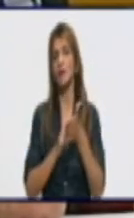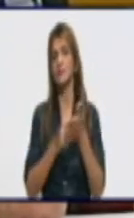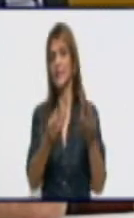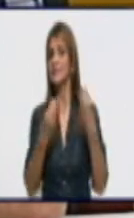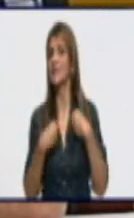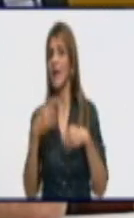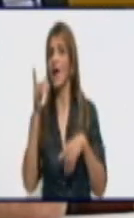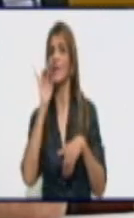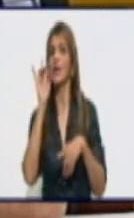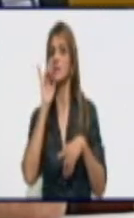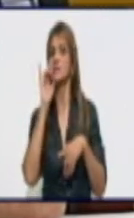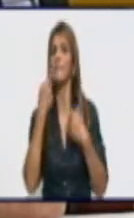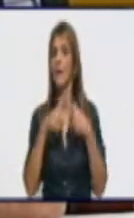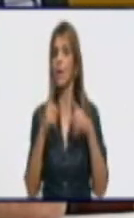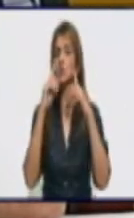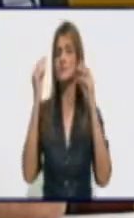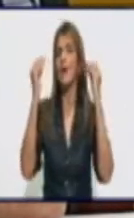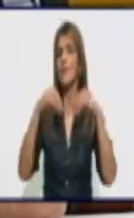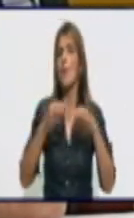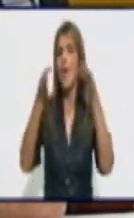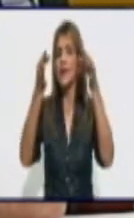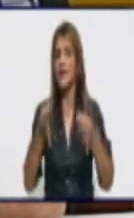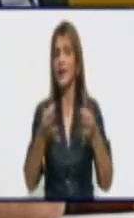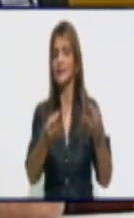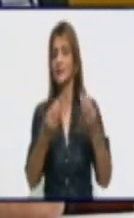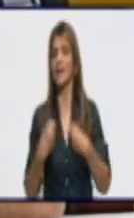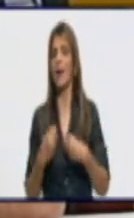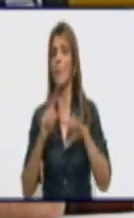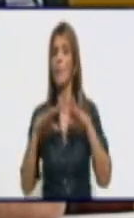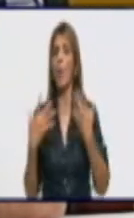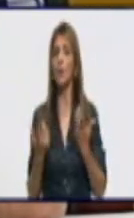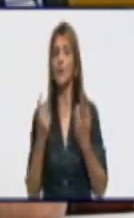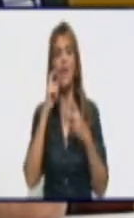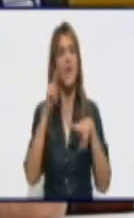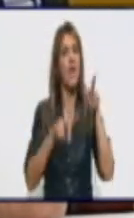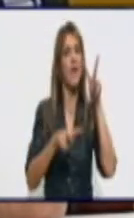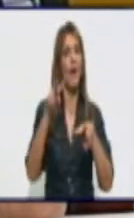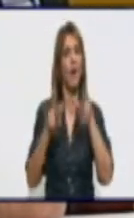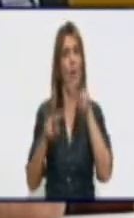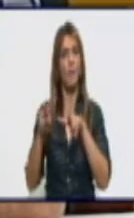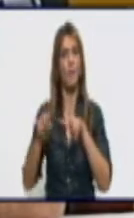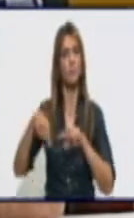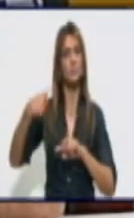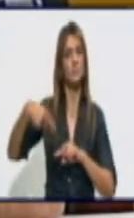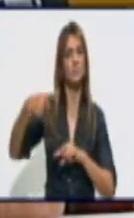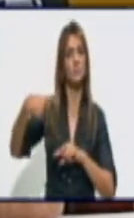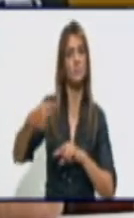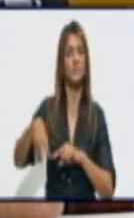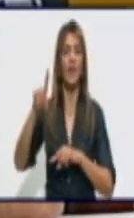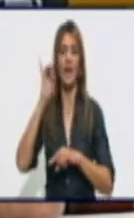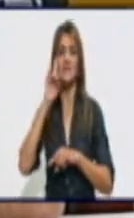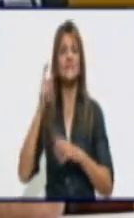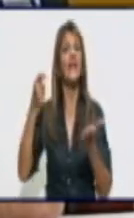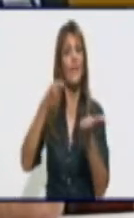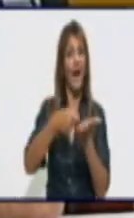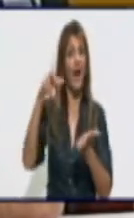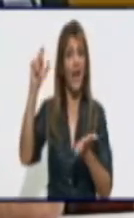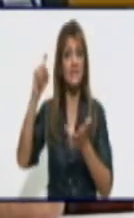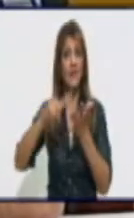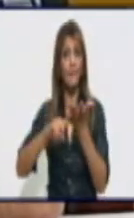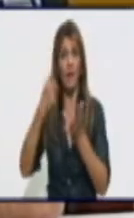sí sabemos lo que ha entregado, o sea, el real que ha entregado, porque le evaluamos la leche productor a productor. Y aunque le pagamos a la cooperativa, le